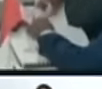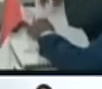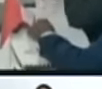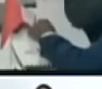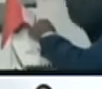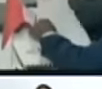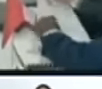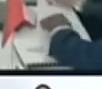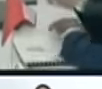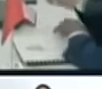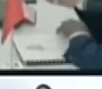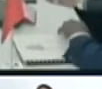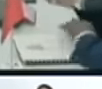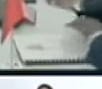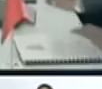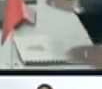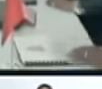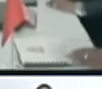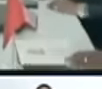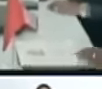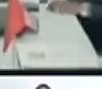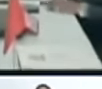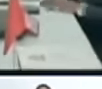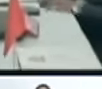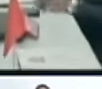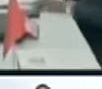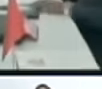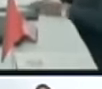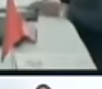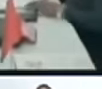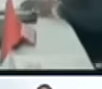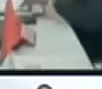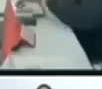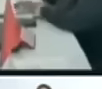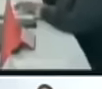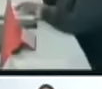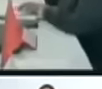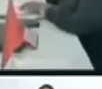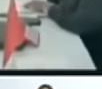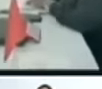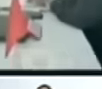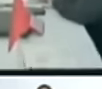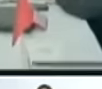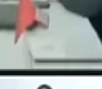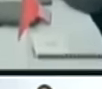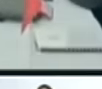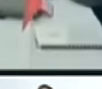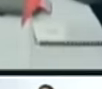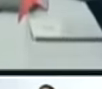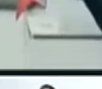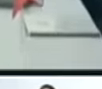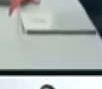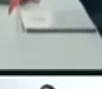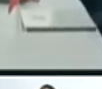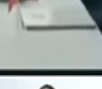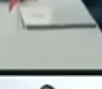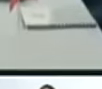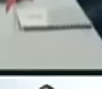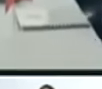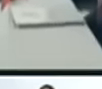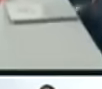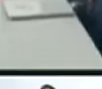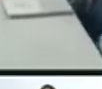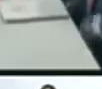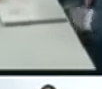es nulo, írrito, anacrónico, y Venezuela, en base al